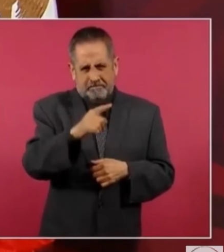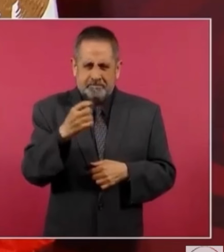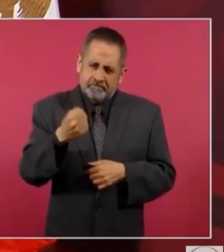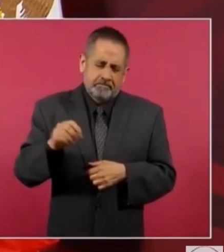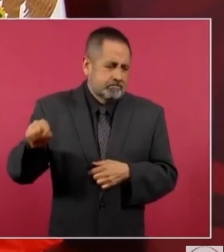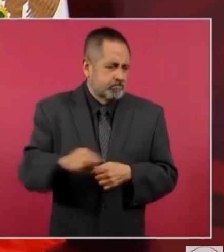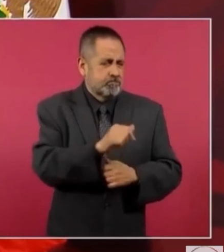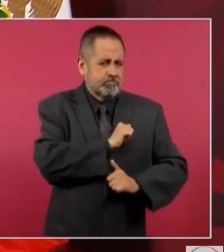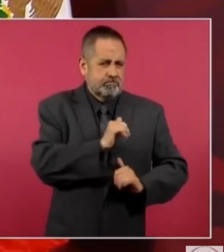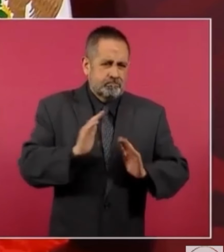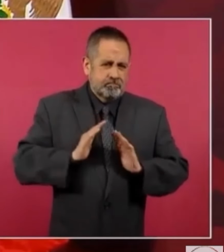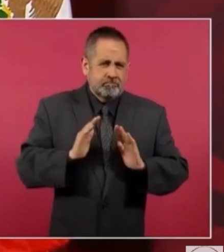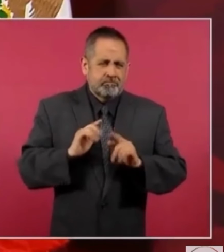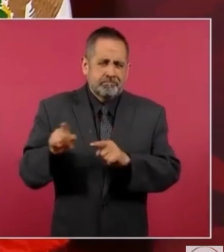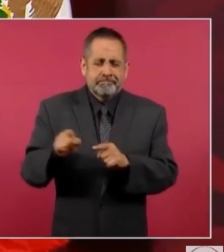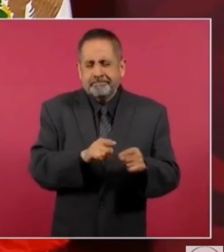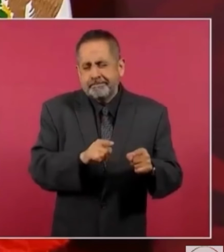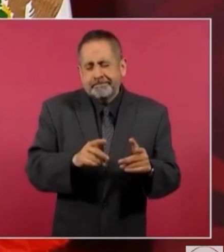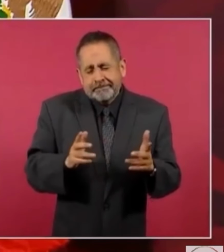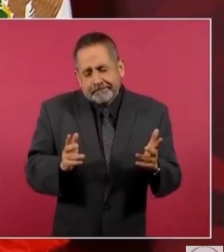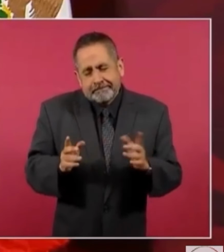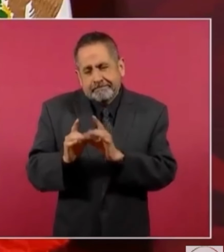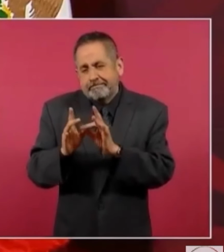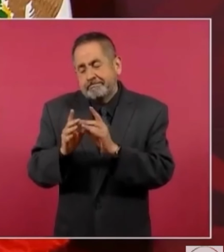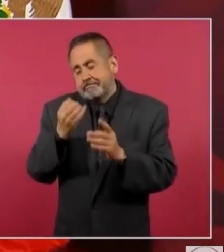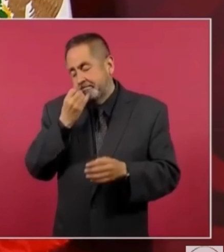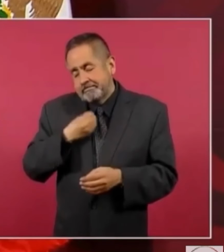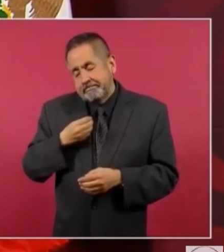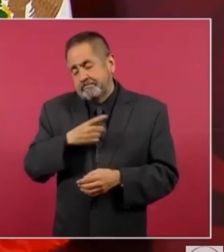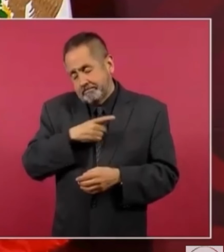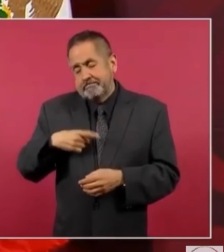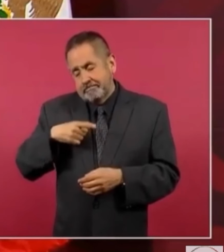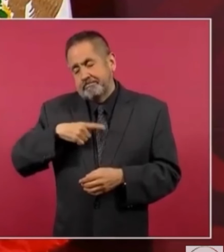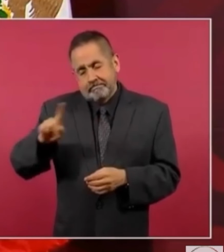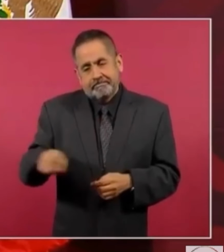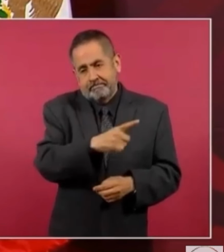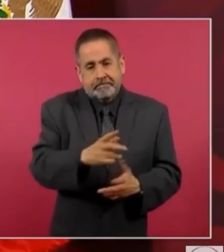fuerza del ejército, pero hay que hacerlo.